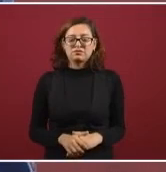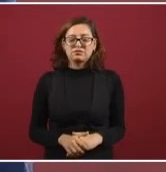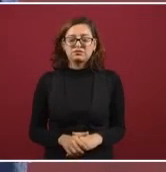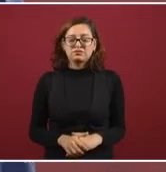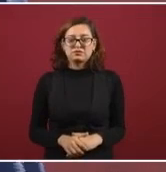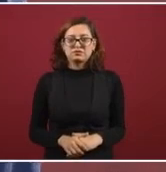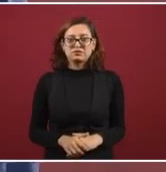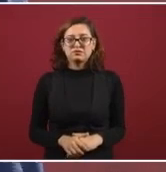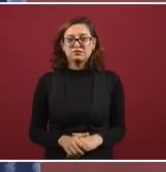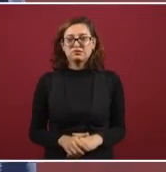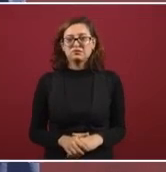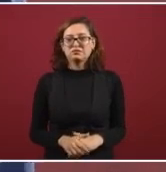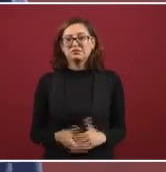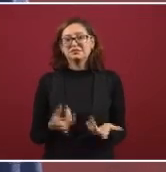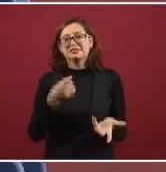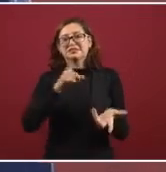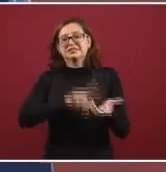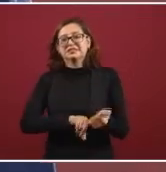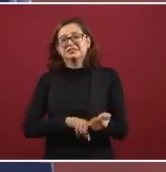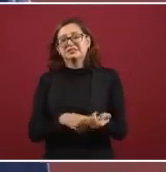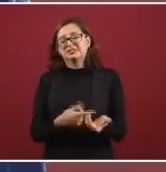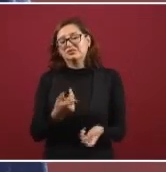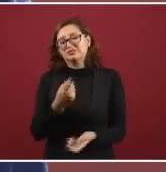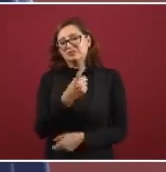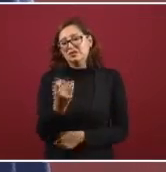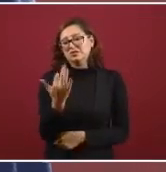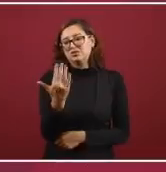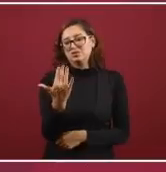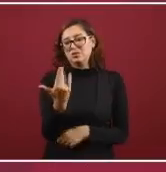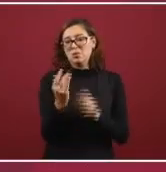Con alrededor de 150 migrantes,